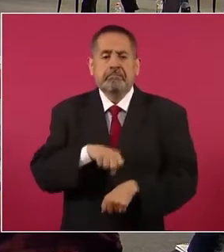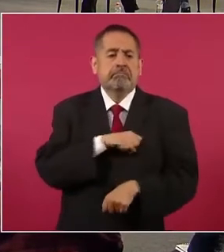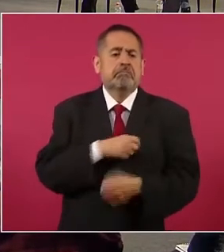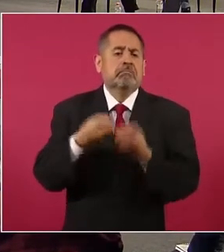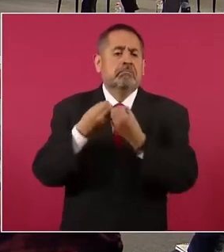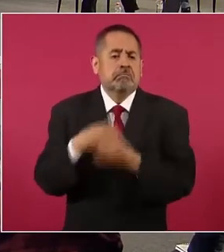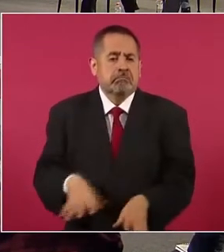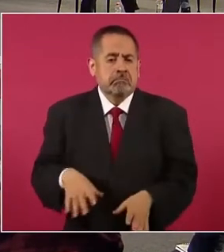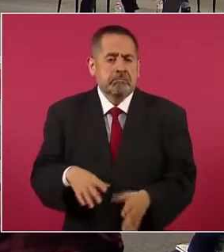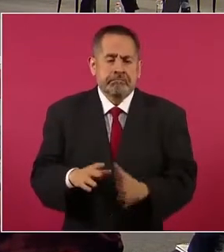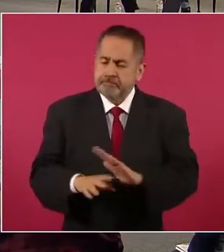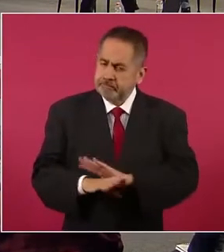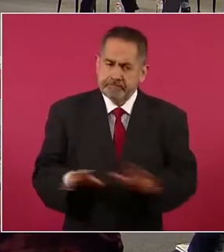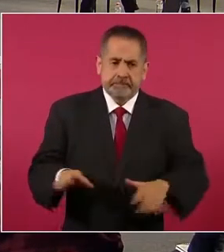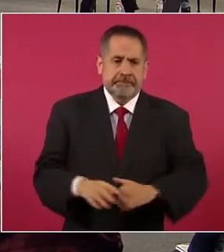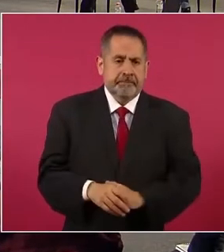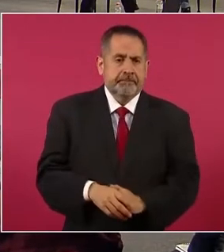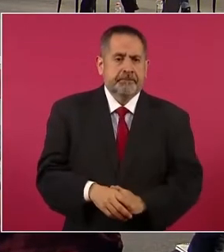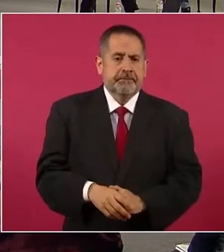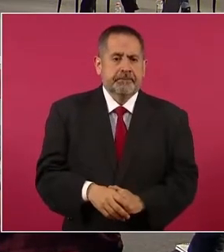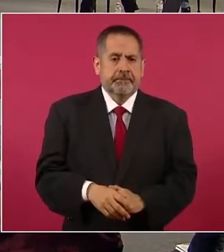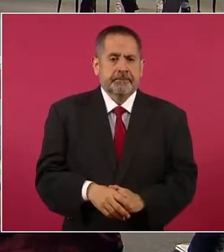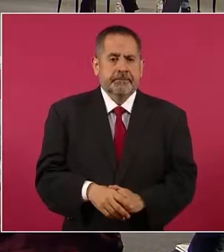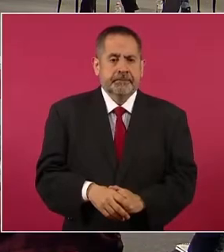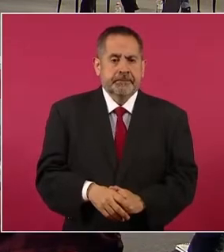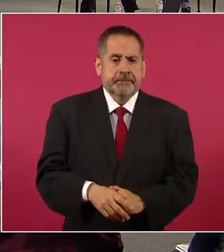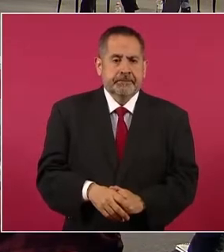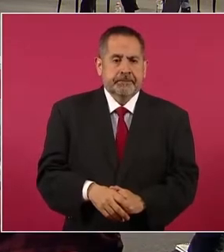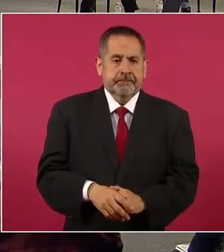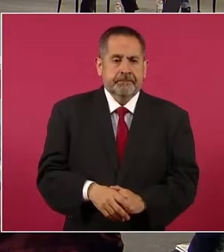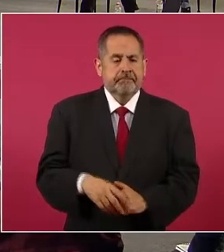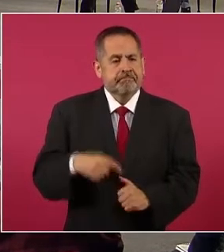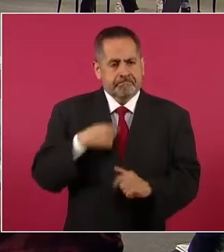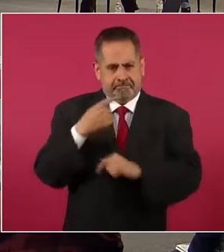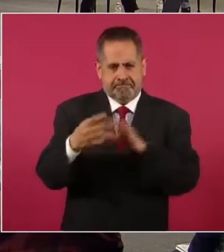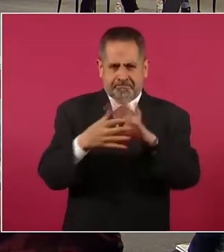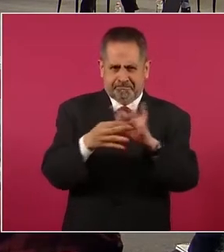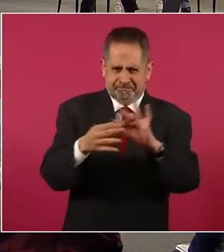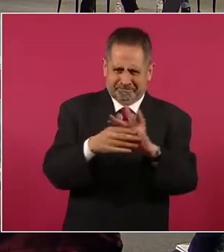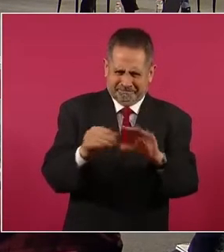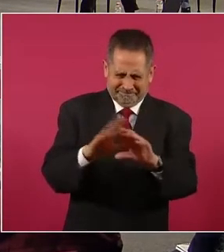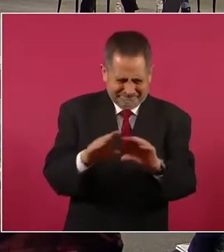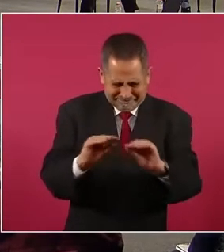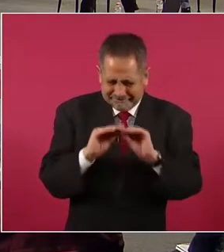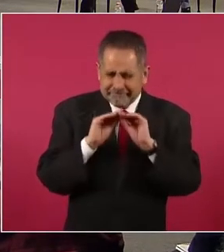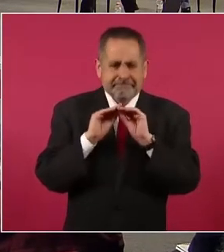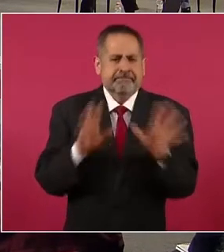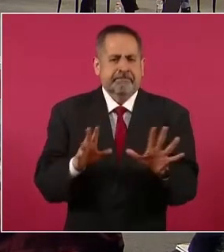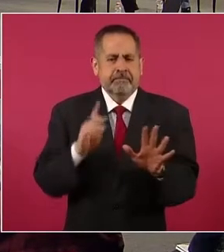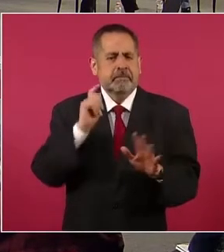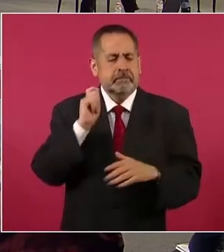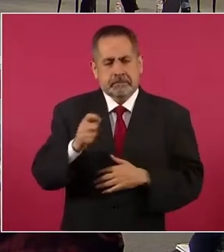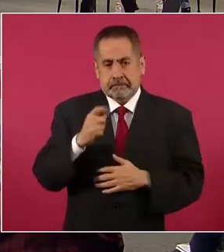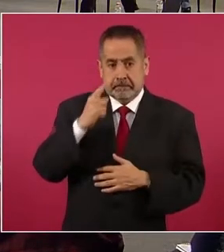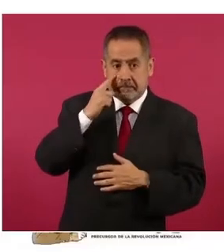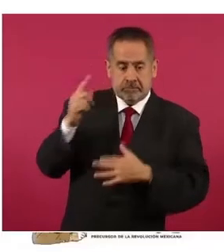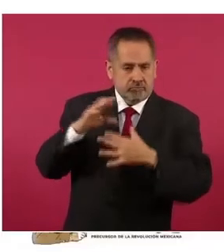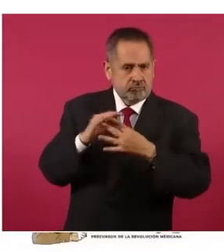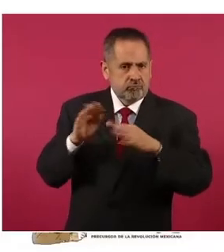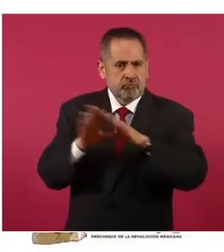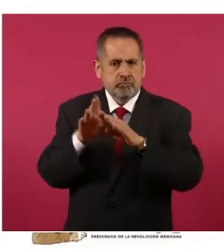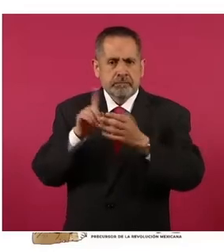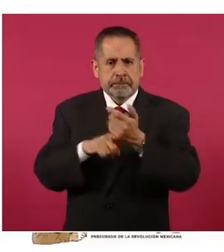Siguiente, por favor. No obstante, quisimos ir más allá de ello. Nos dimos a la tarea de